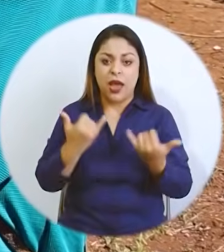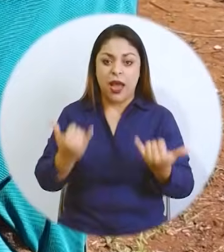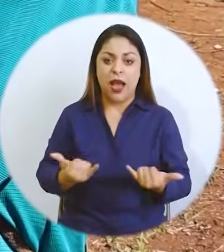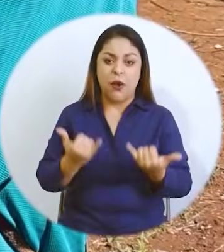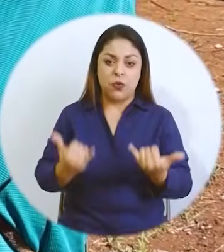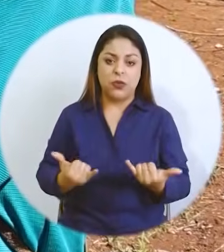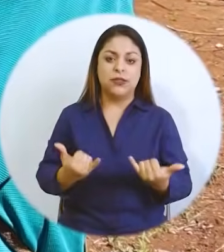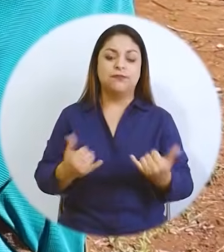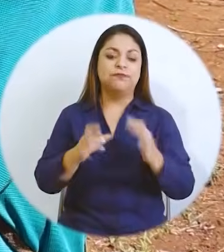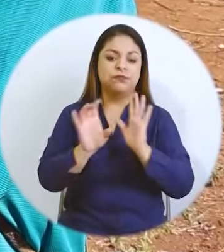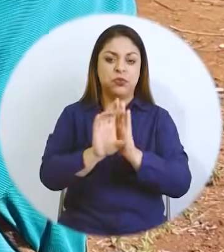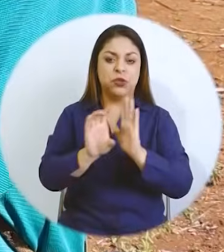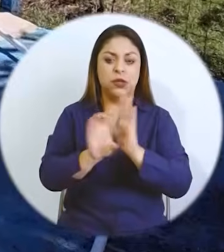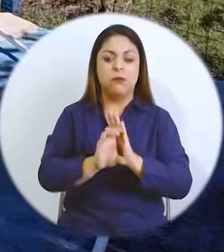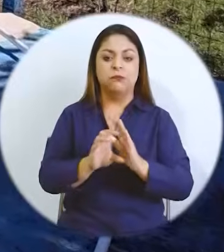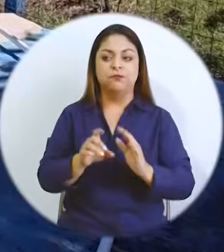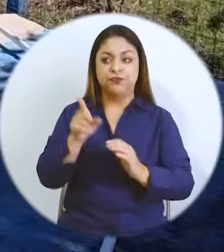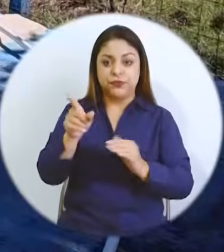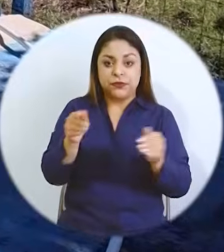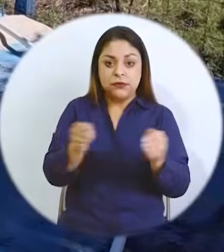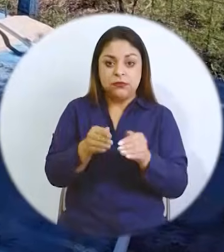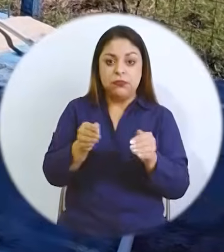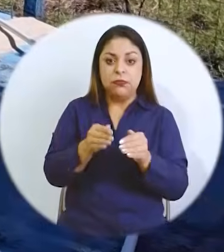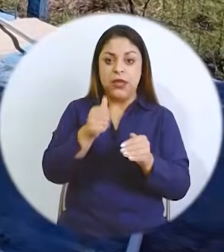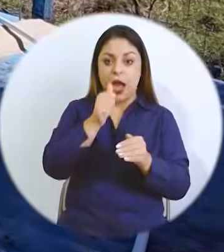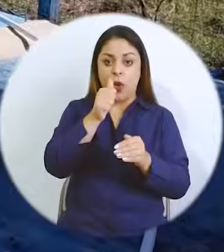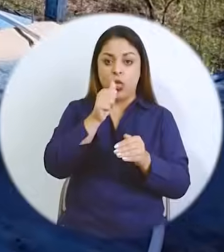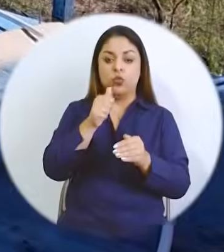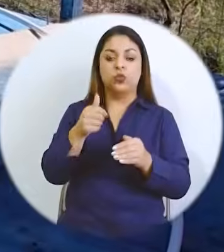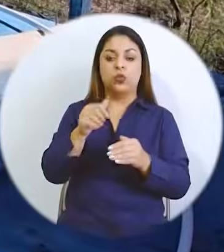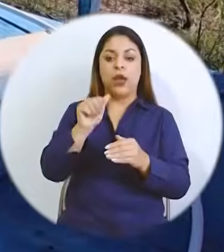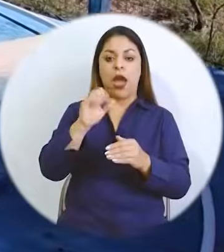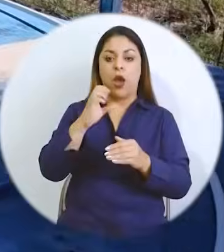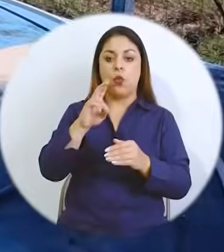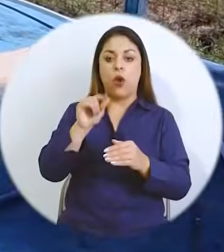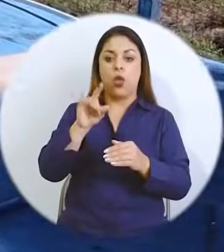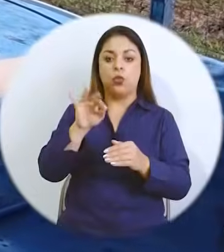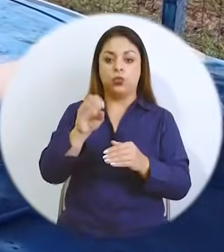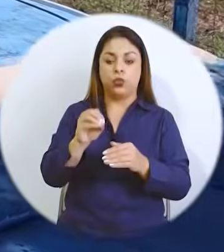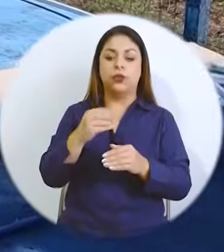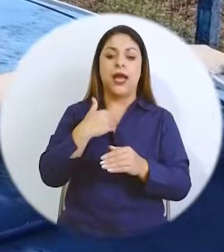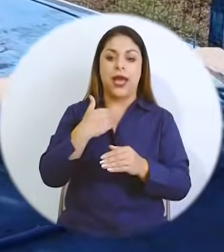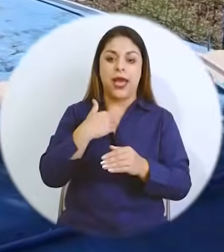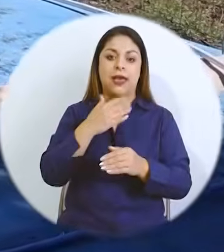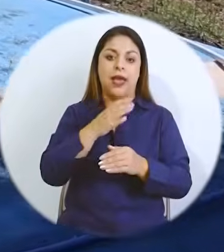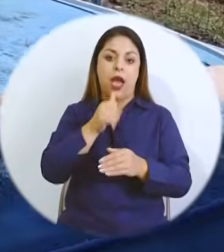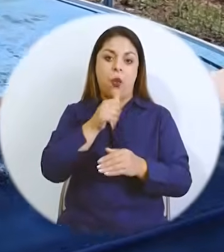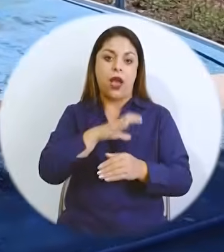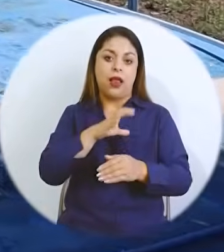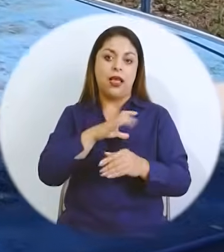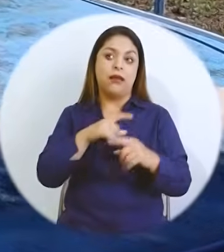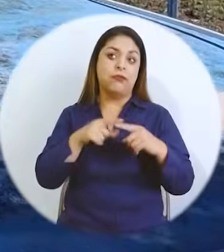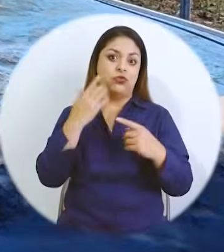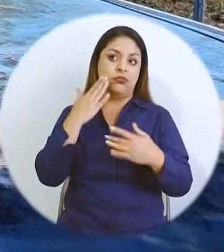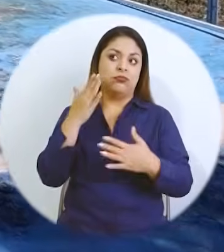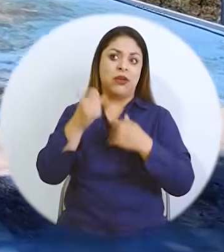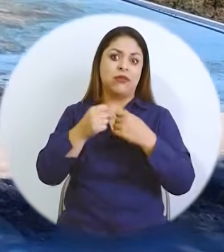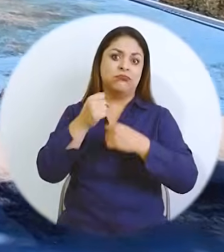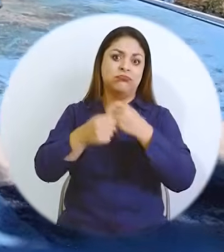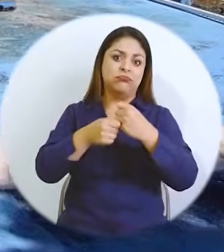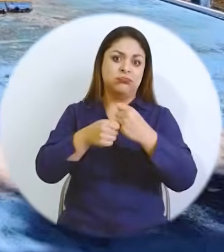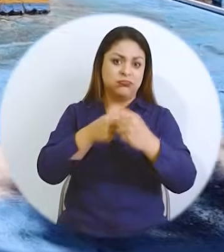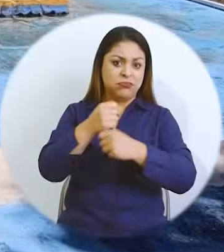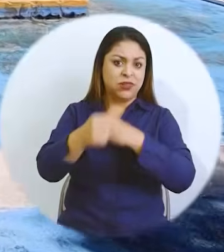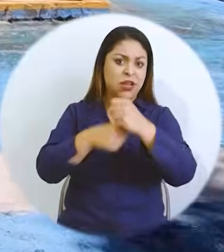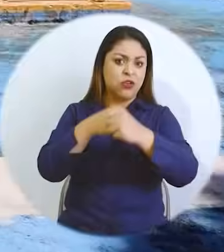delicados y que ahorita tenemos, por ejemplo, en mi acueducto agua de calidad, pero no sabemos en cuántos años